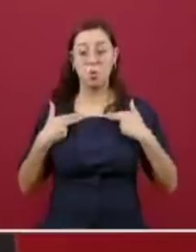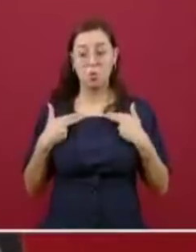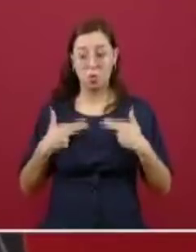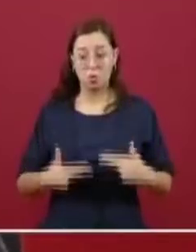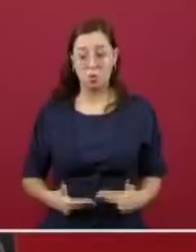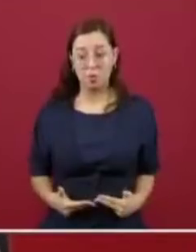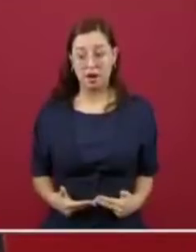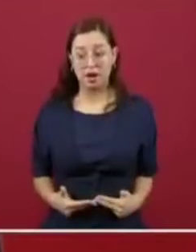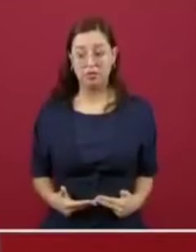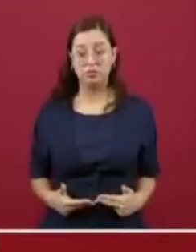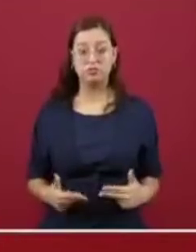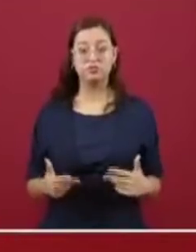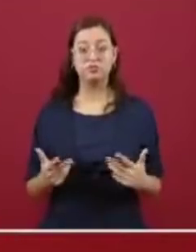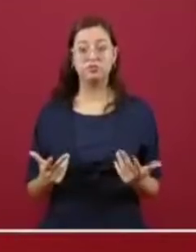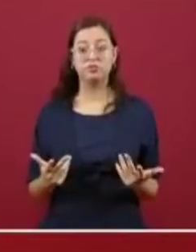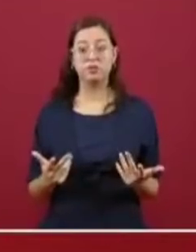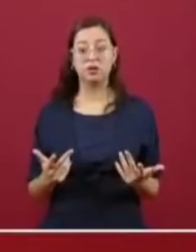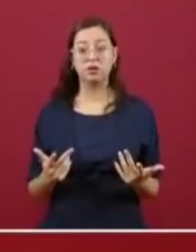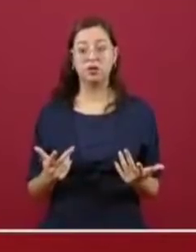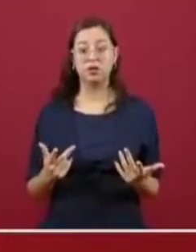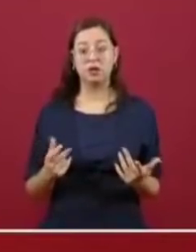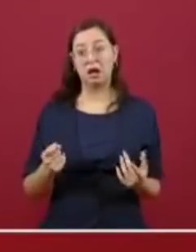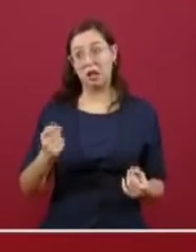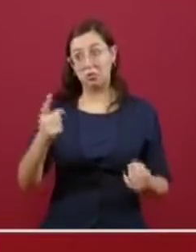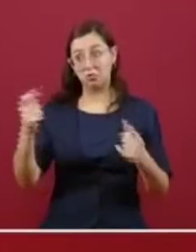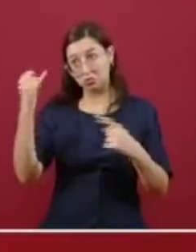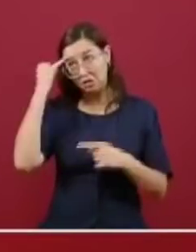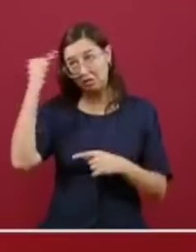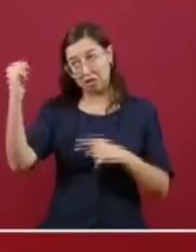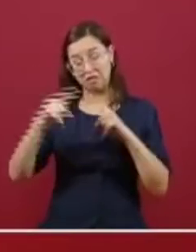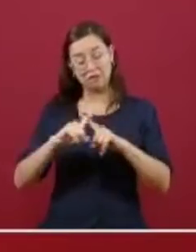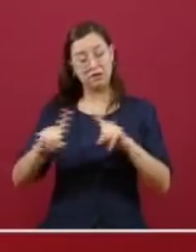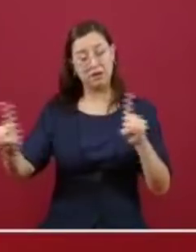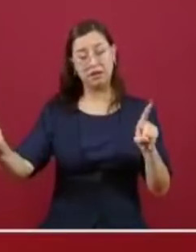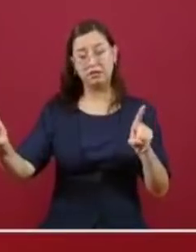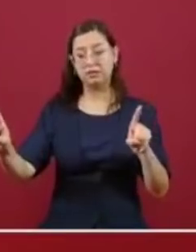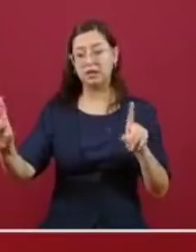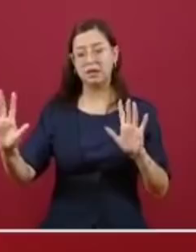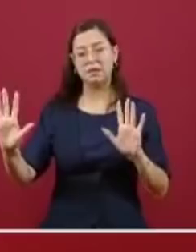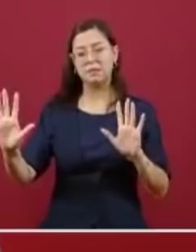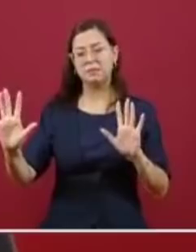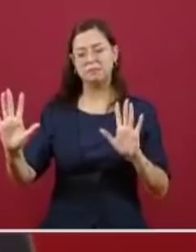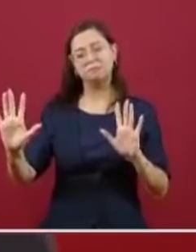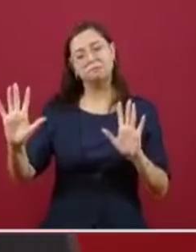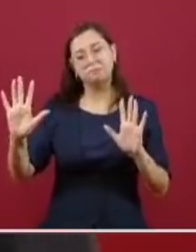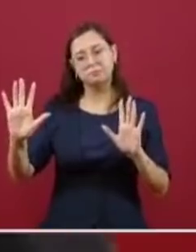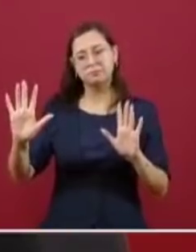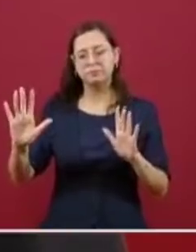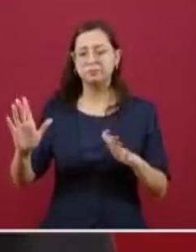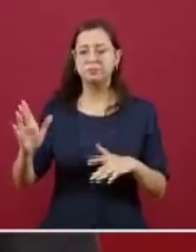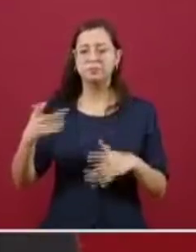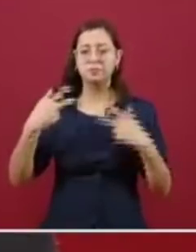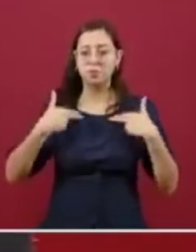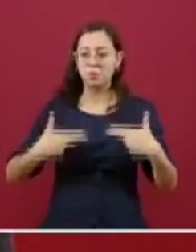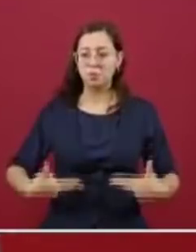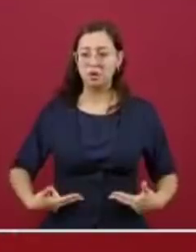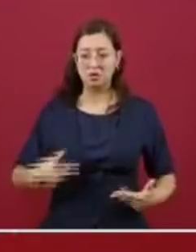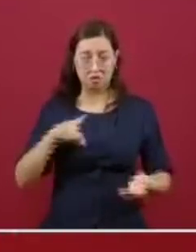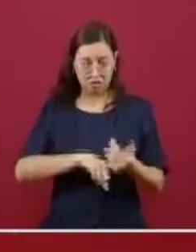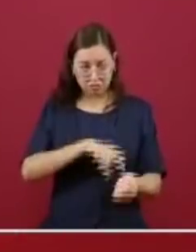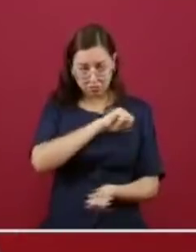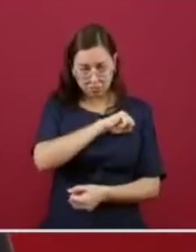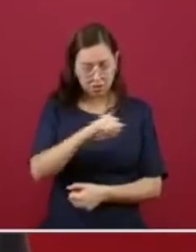aunque algunos piensen distinto, no son malos por